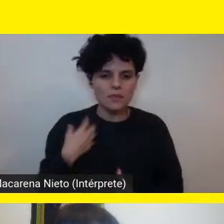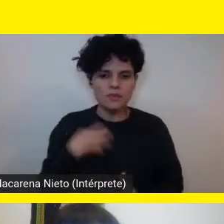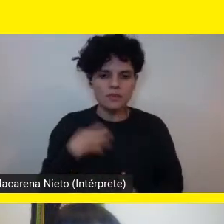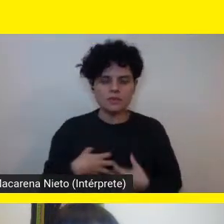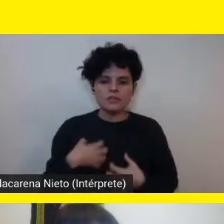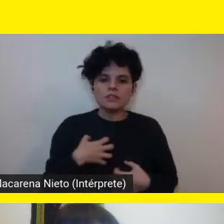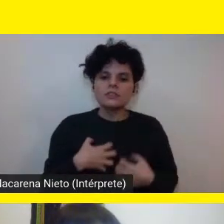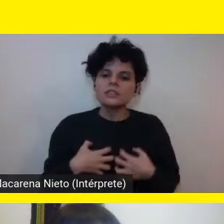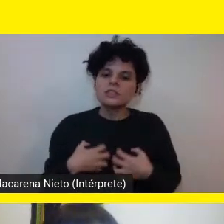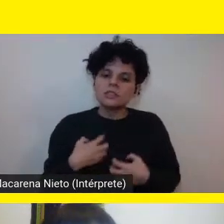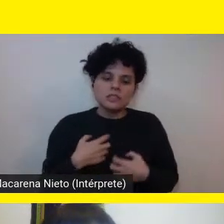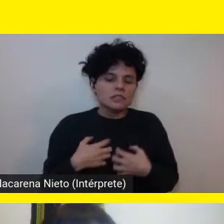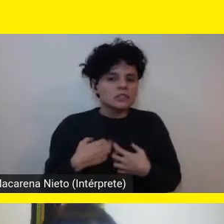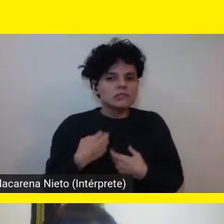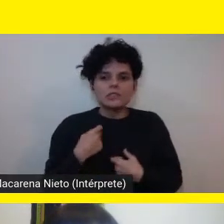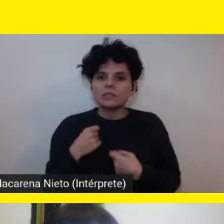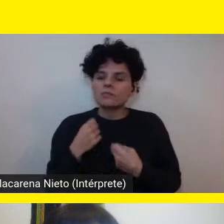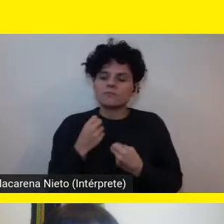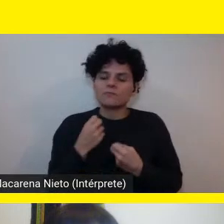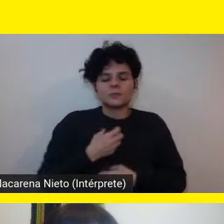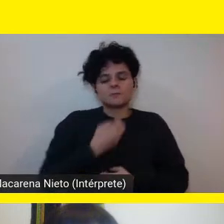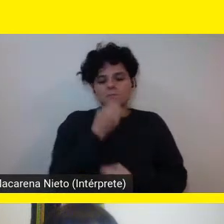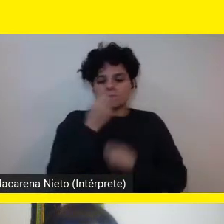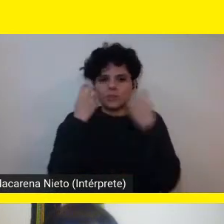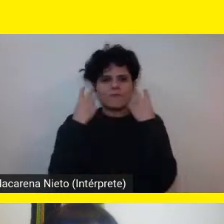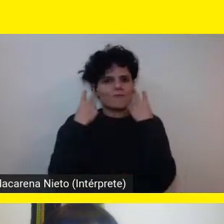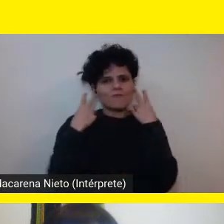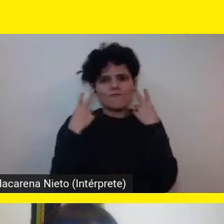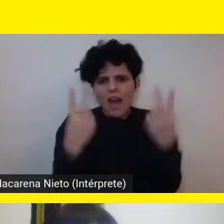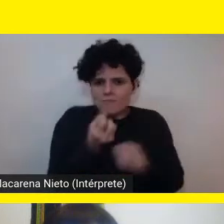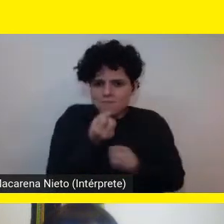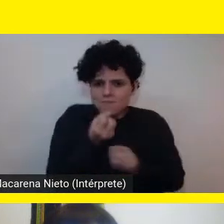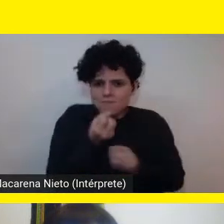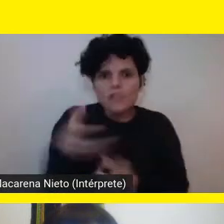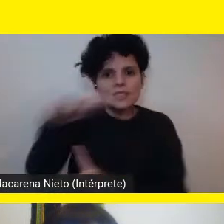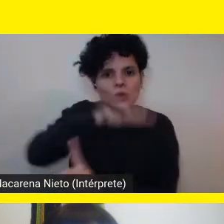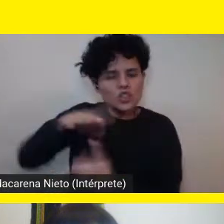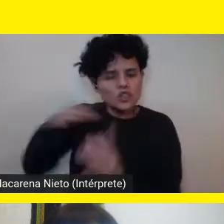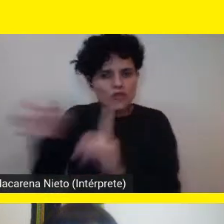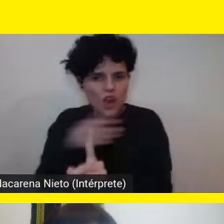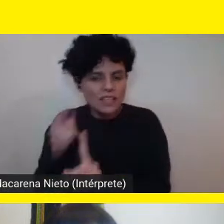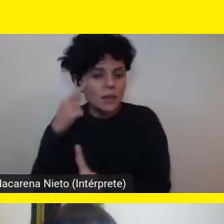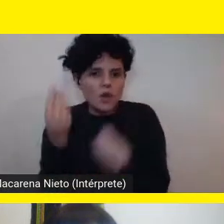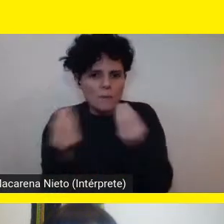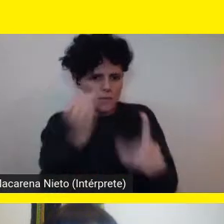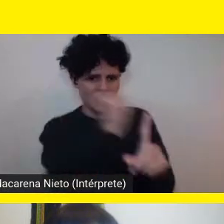denunciar situaciones de violencia, casos de violencia, pero que vemos una institucionalidad